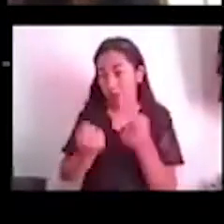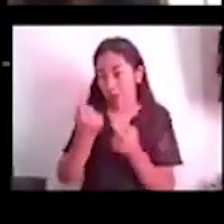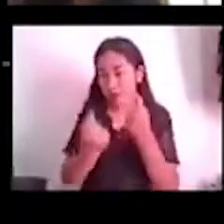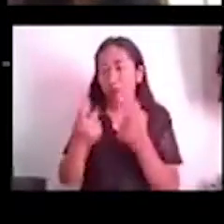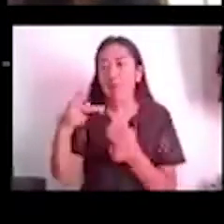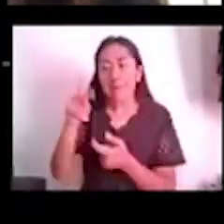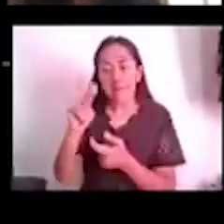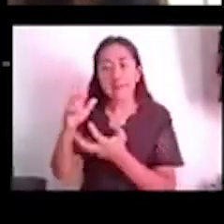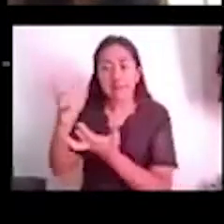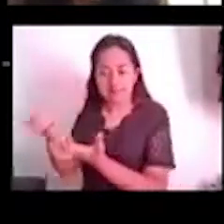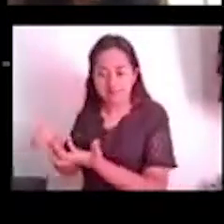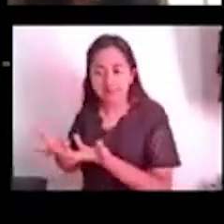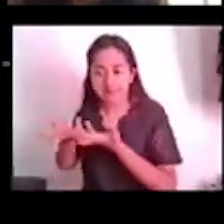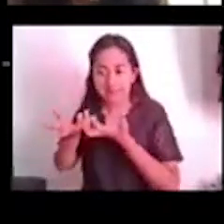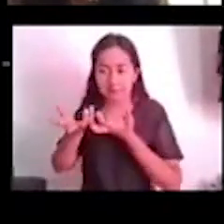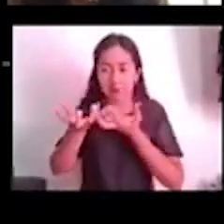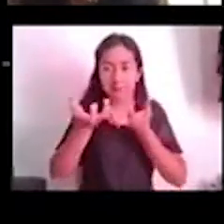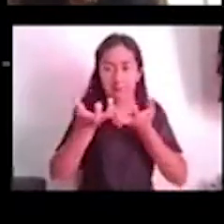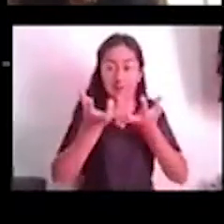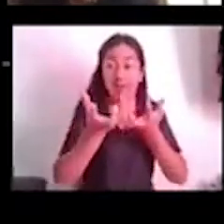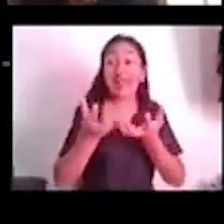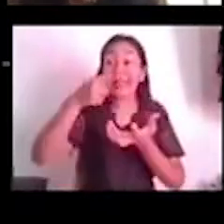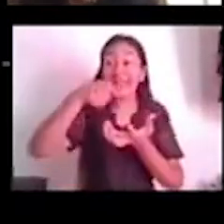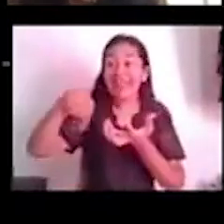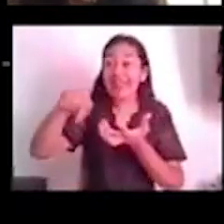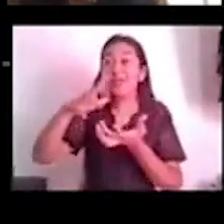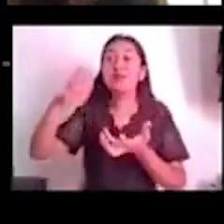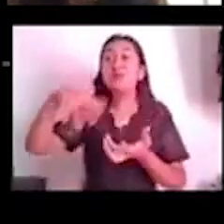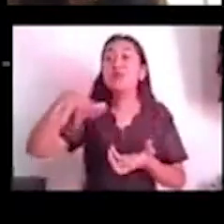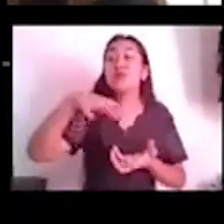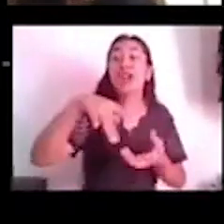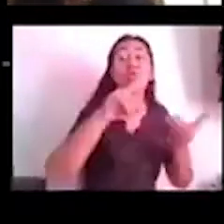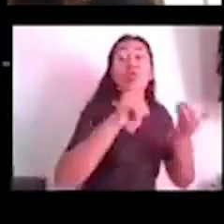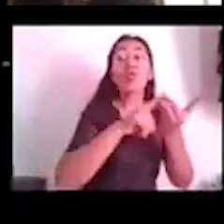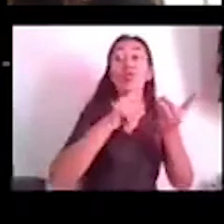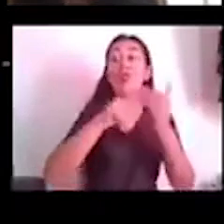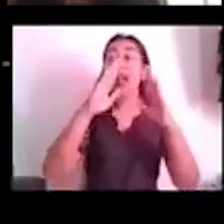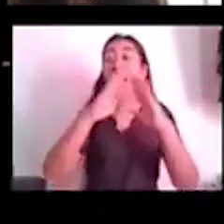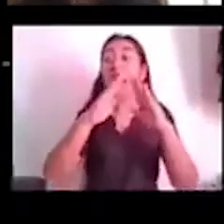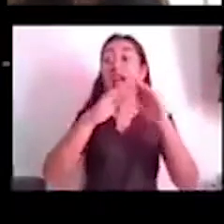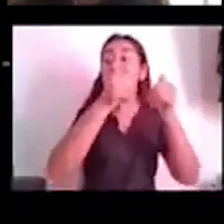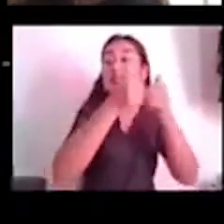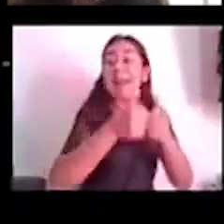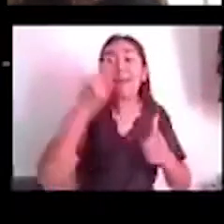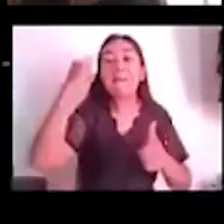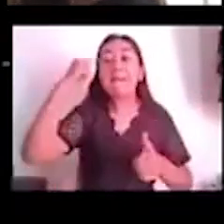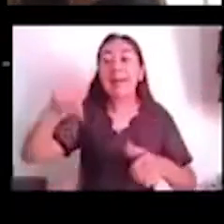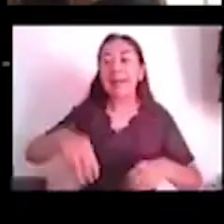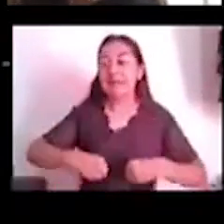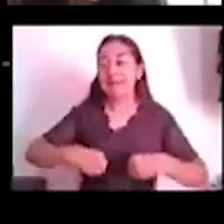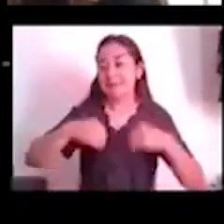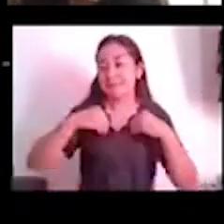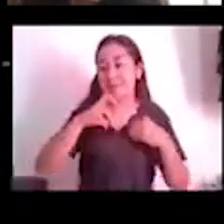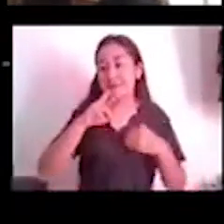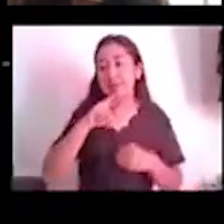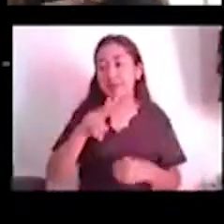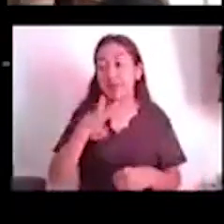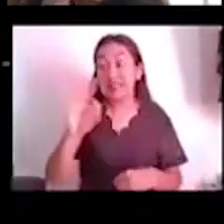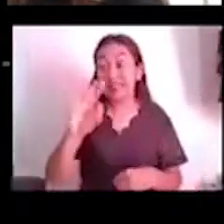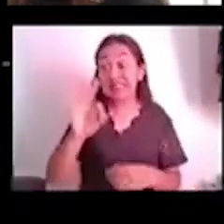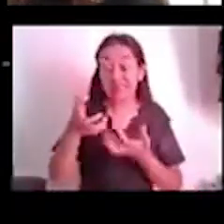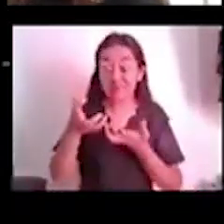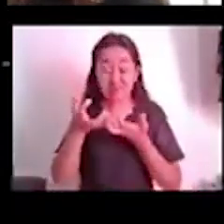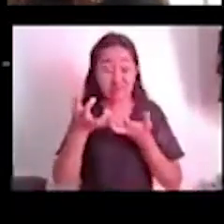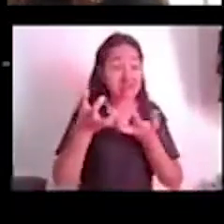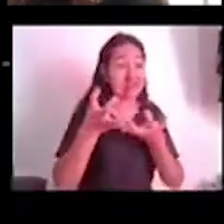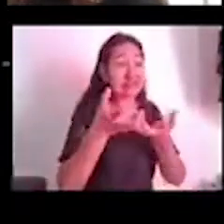migración es un proceso donde ellos van buscando dónde asentarse para vivir mejor. Probablemente tuvieron algunas épocas de hambrunas,